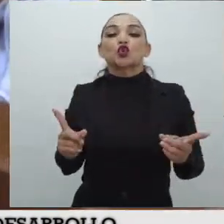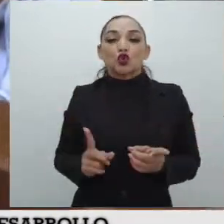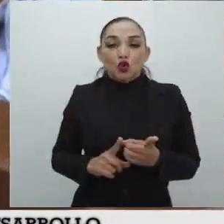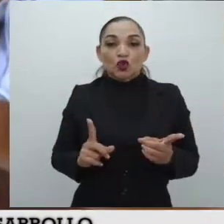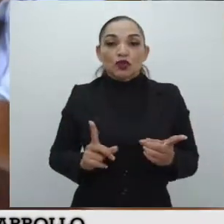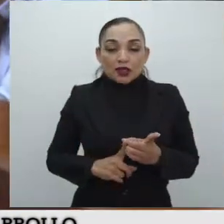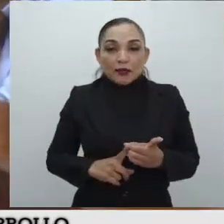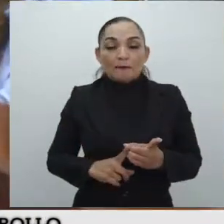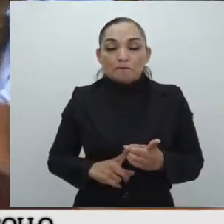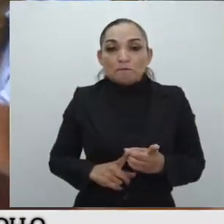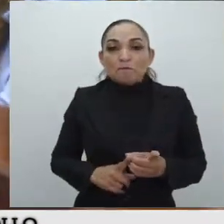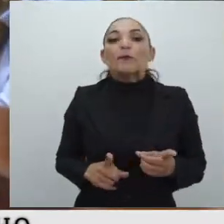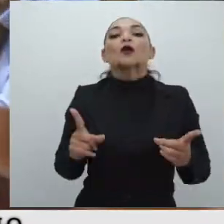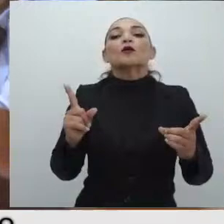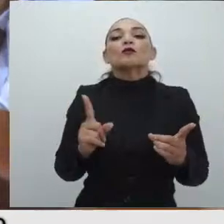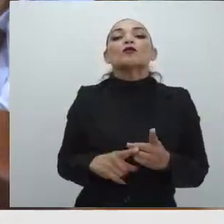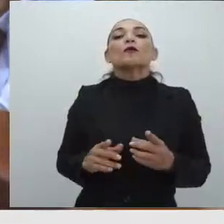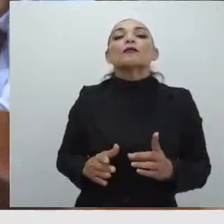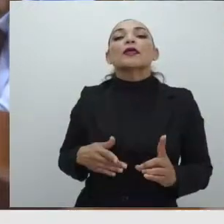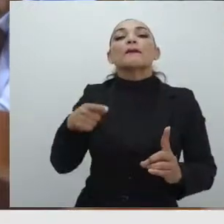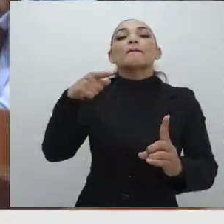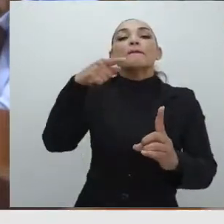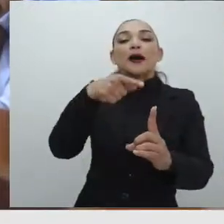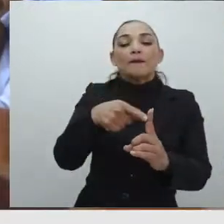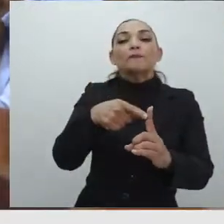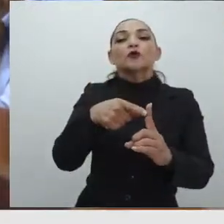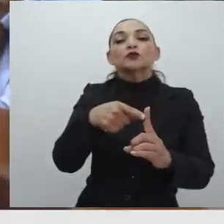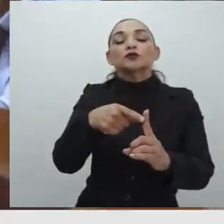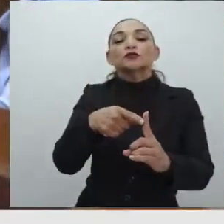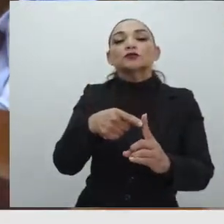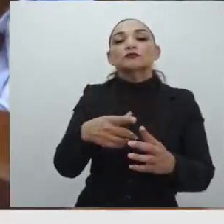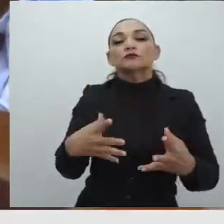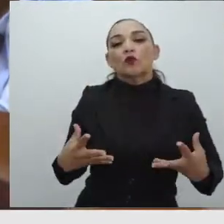Y a dónde vamos, vayamos juntos.